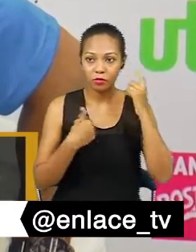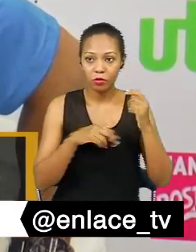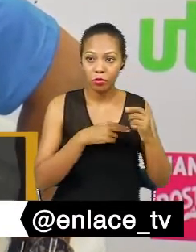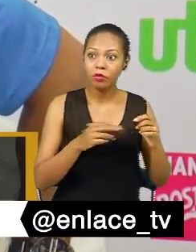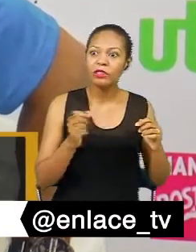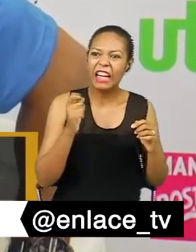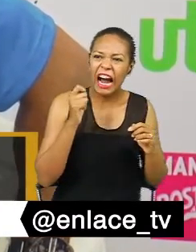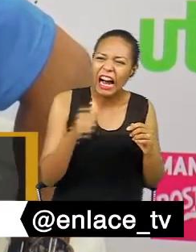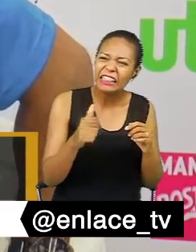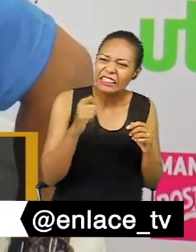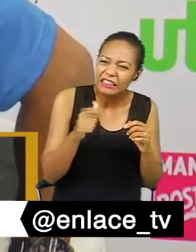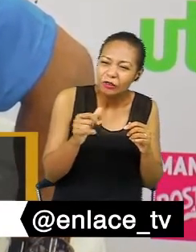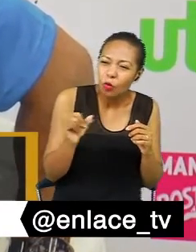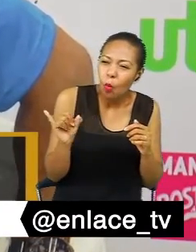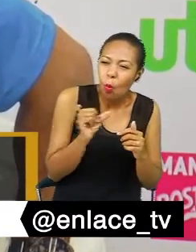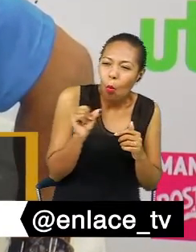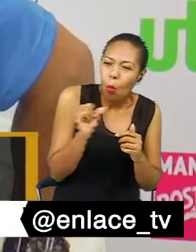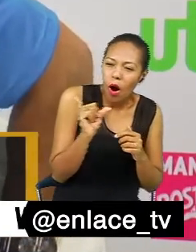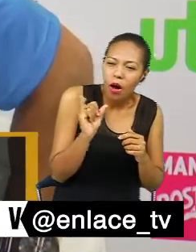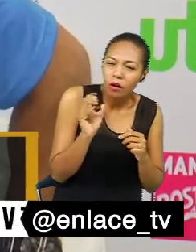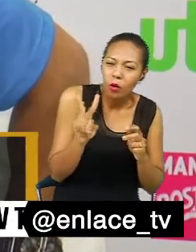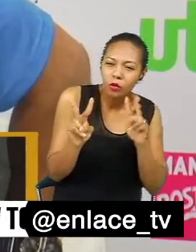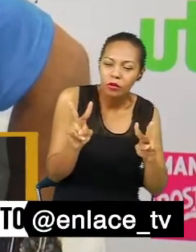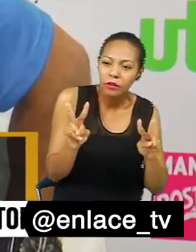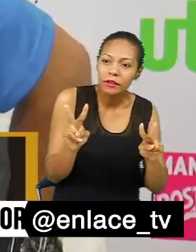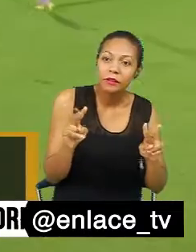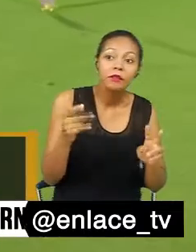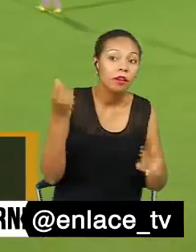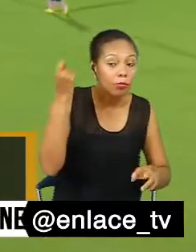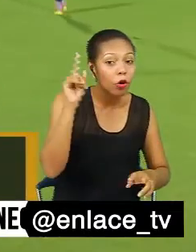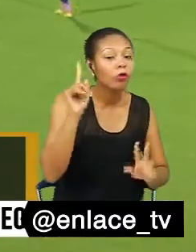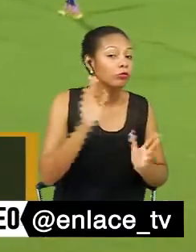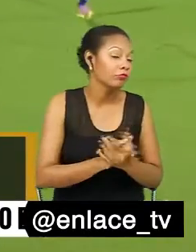pronto hubiera cambiado la historia,